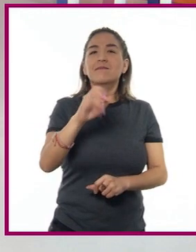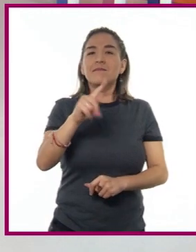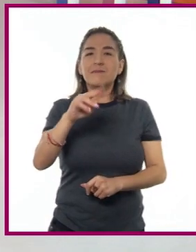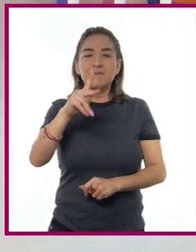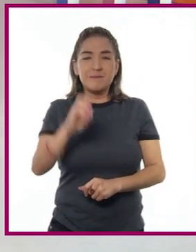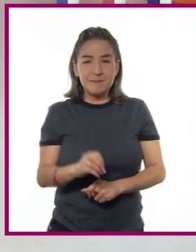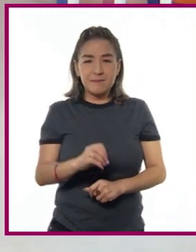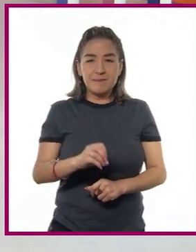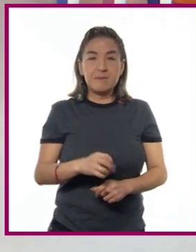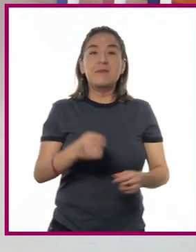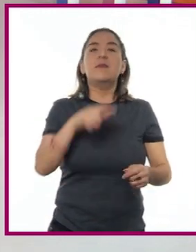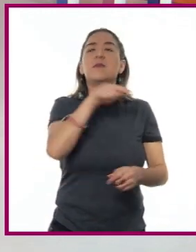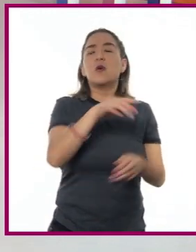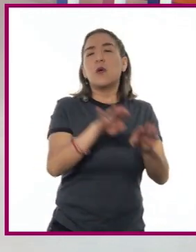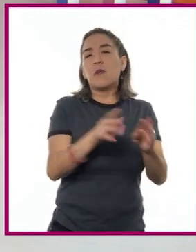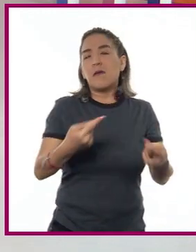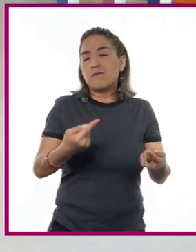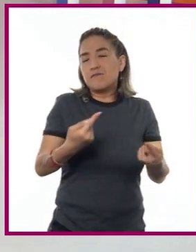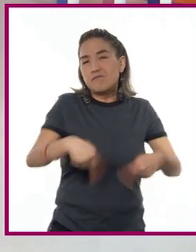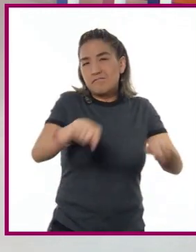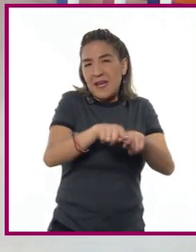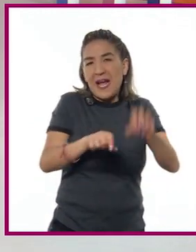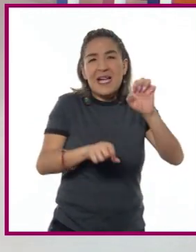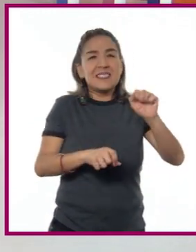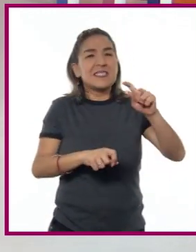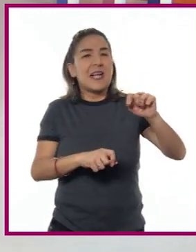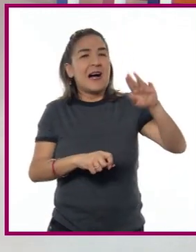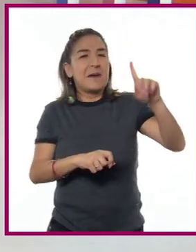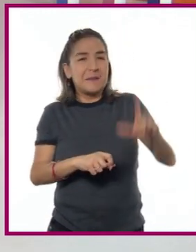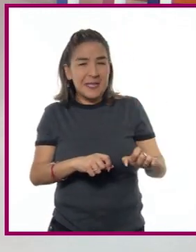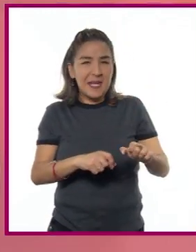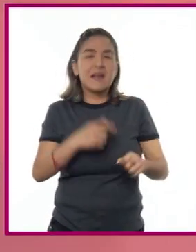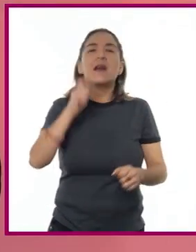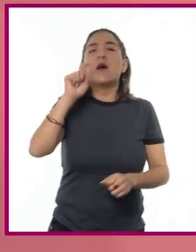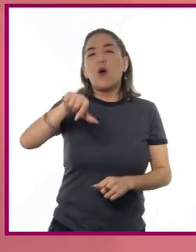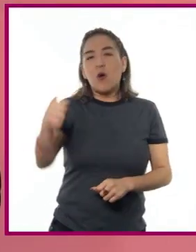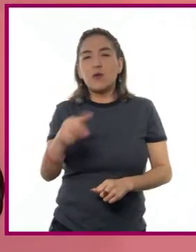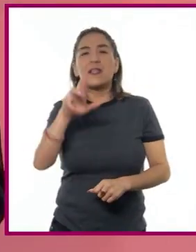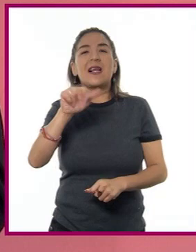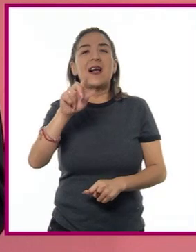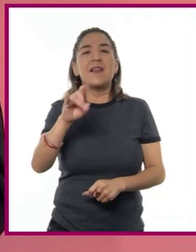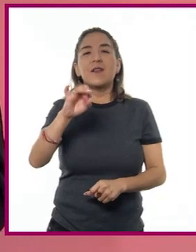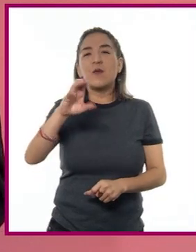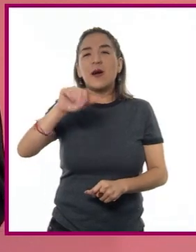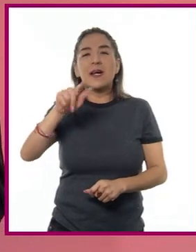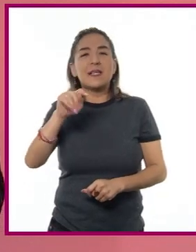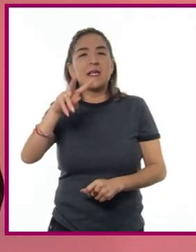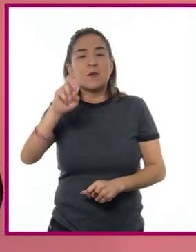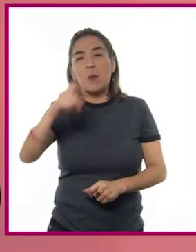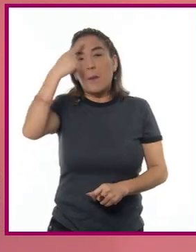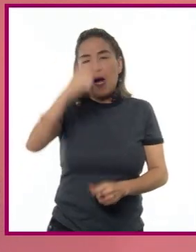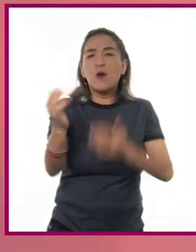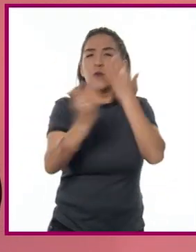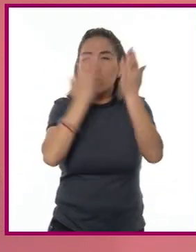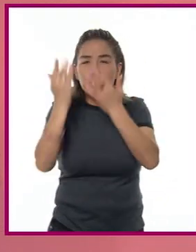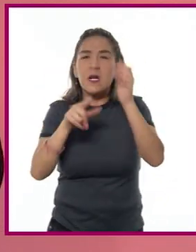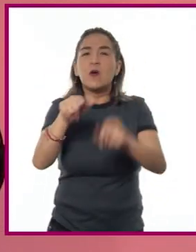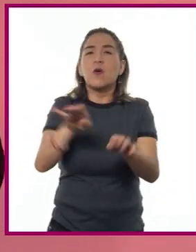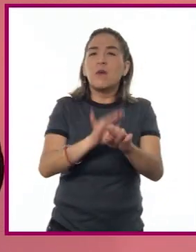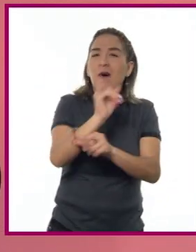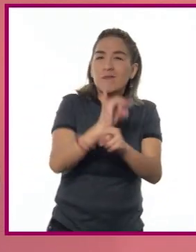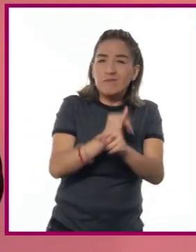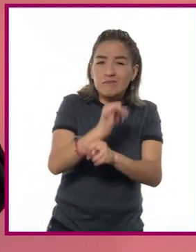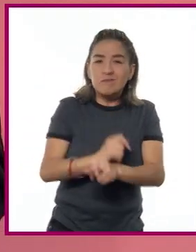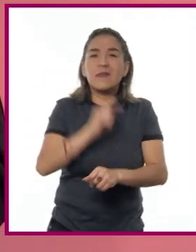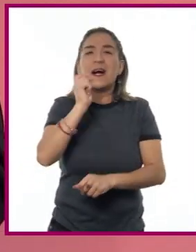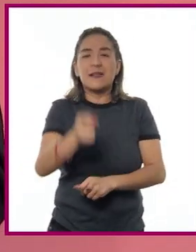radiactivos y los estables. Ambos tipos se usan ampliamente en diferentes industrias y campos de estudio. Por ejemplo,